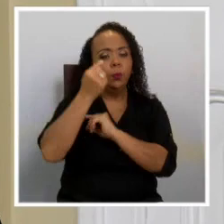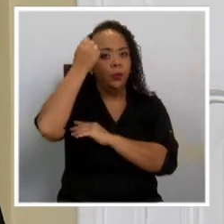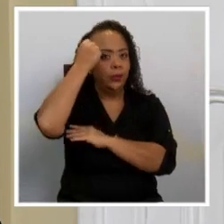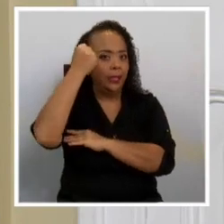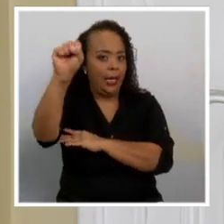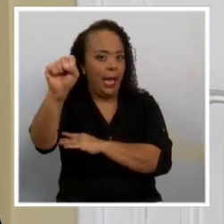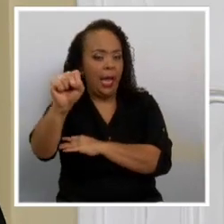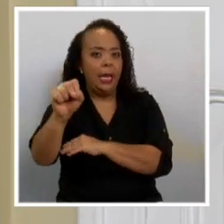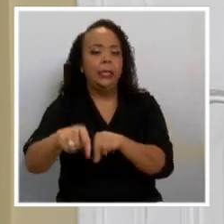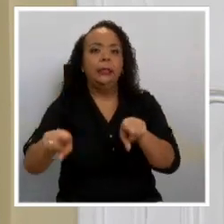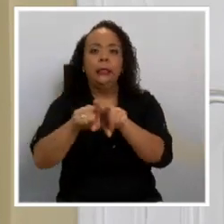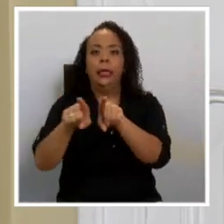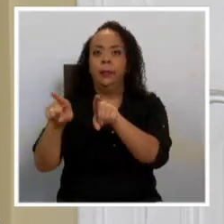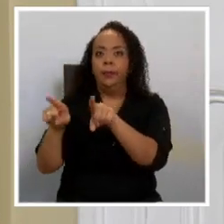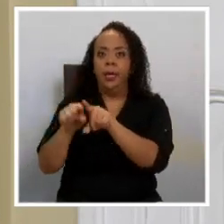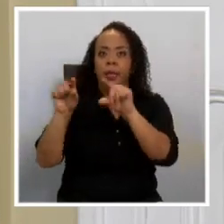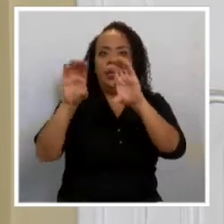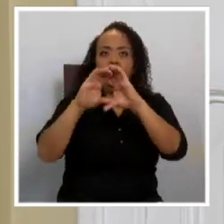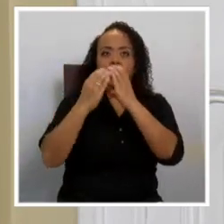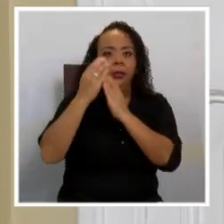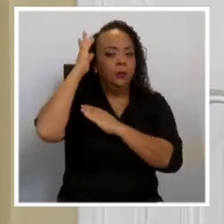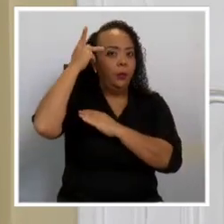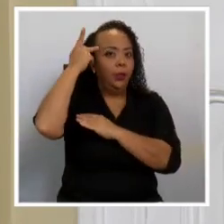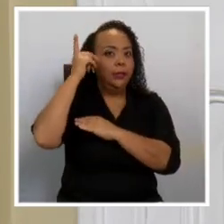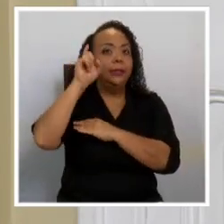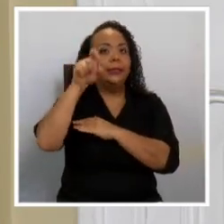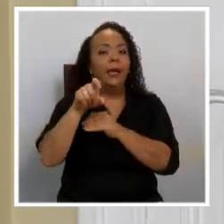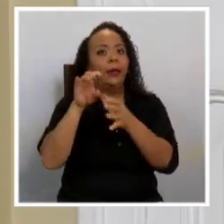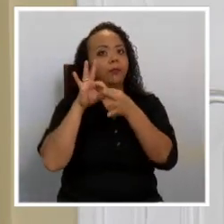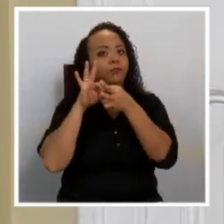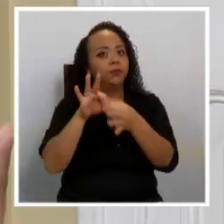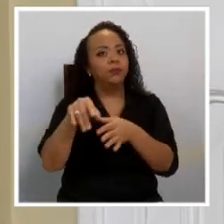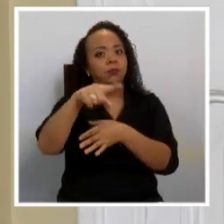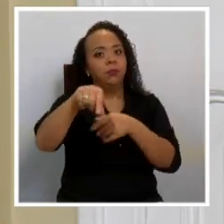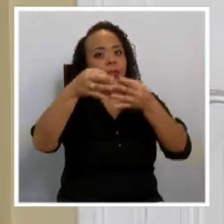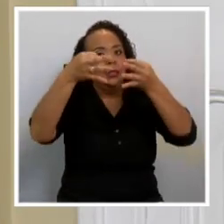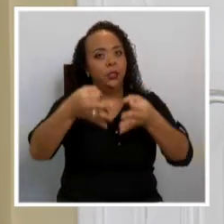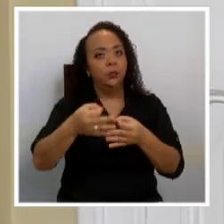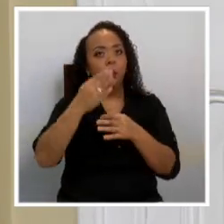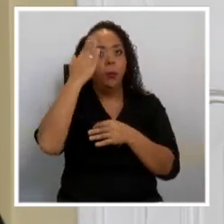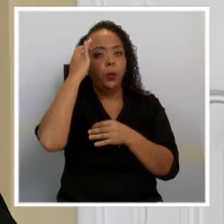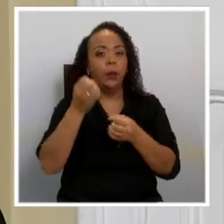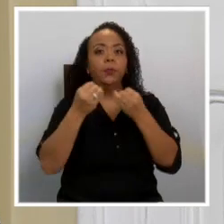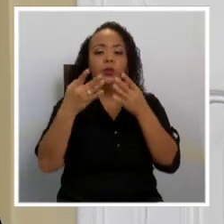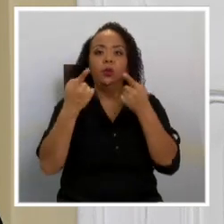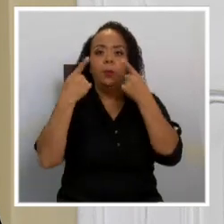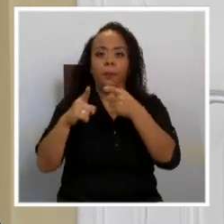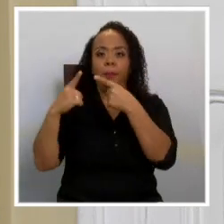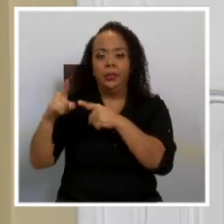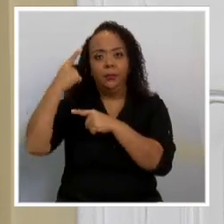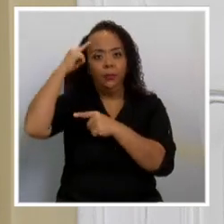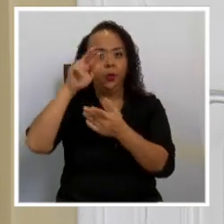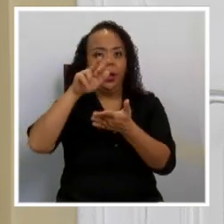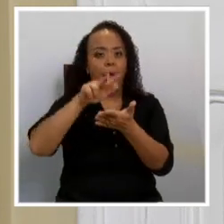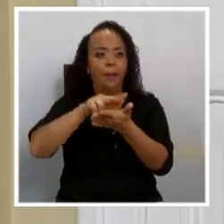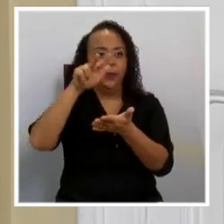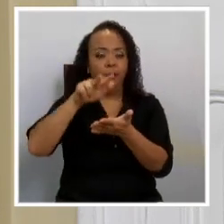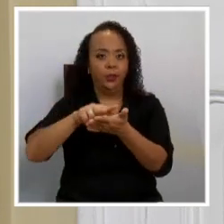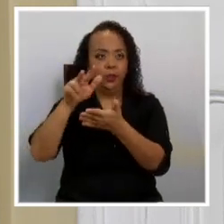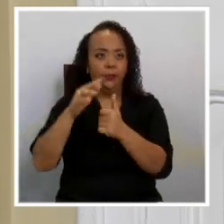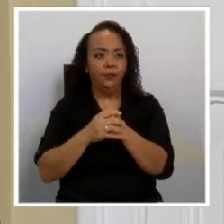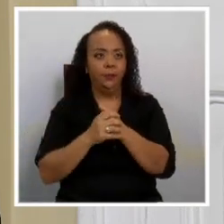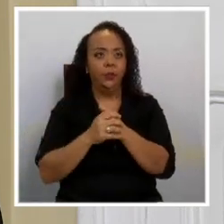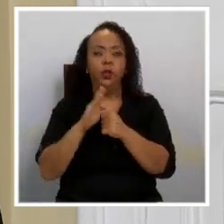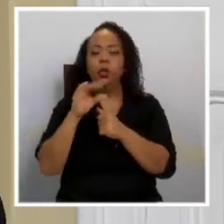no, también la clase política ha tenido que ver en estas decisiones, porque mucho de eso pasa por aprobaciones legales, ya